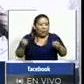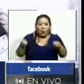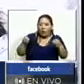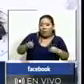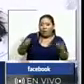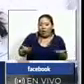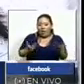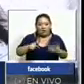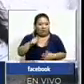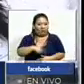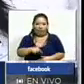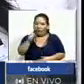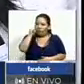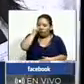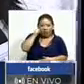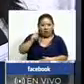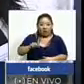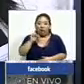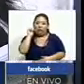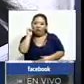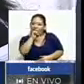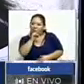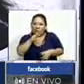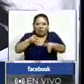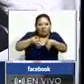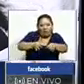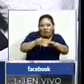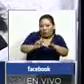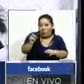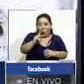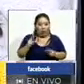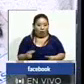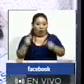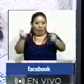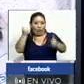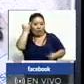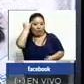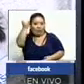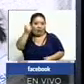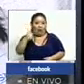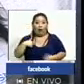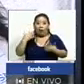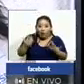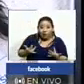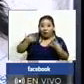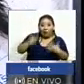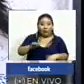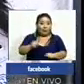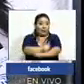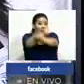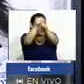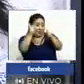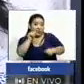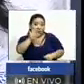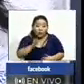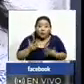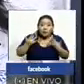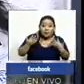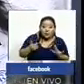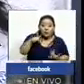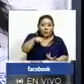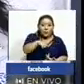como lo hicieron es pésimo. Esa medida no se toma de un momento para otro. Nosotros estamos desde las 5 de la mañana en esta frontera